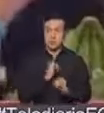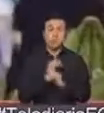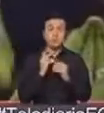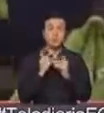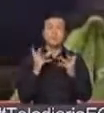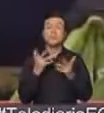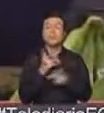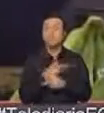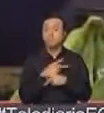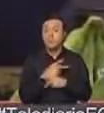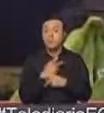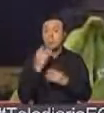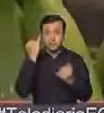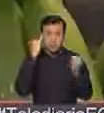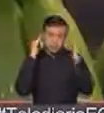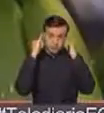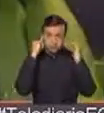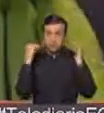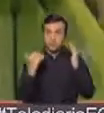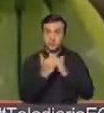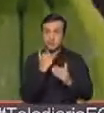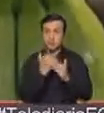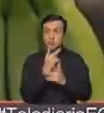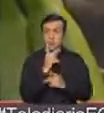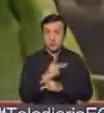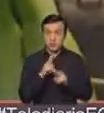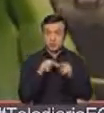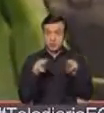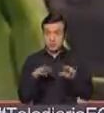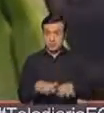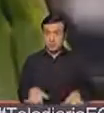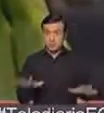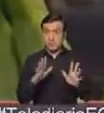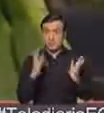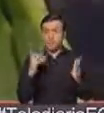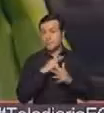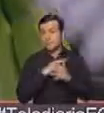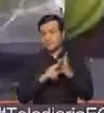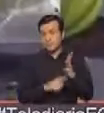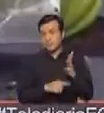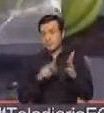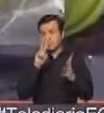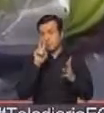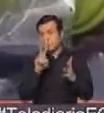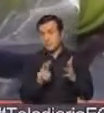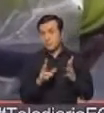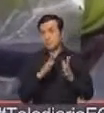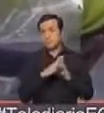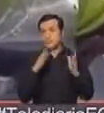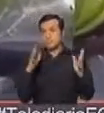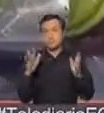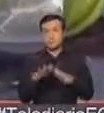sobre producción, innovación tecnológica, cuidado del medio ambiente, plagas, entre otros temas de gran interés para el sector bananero.